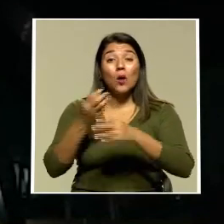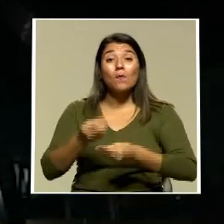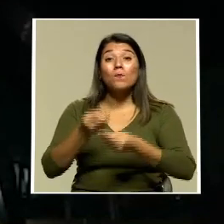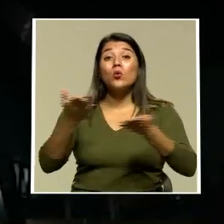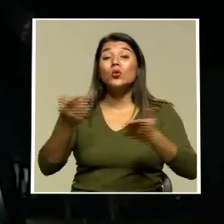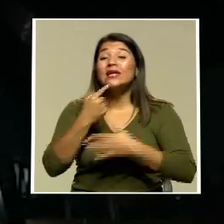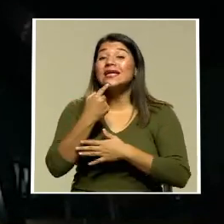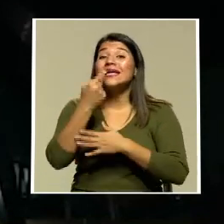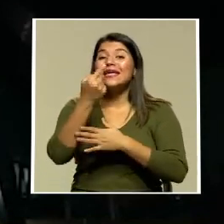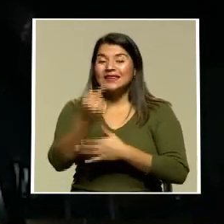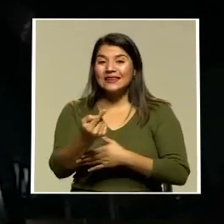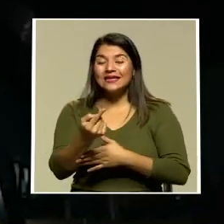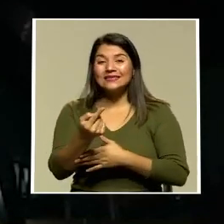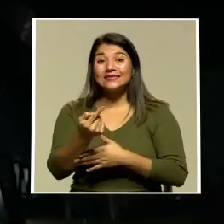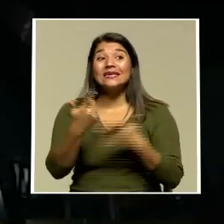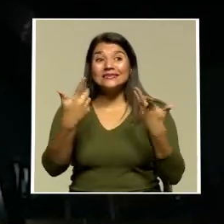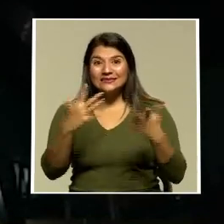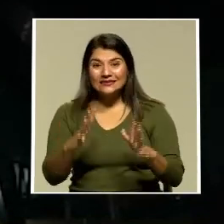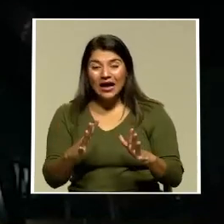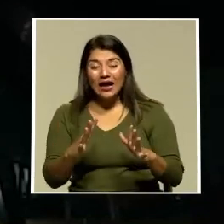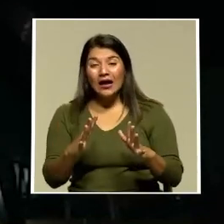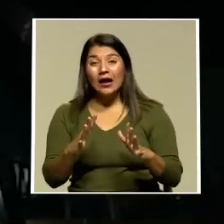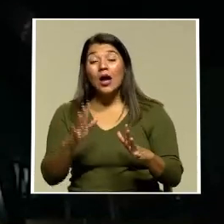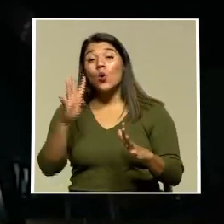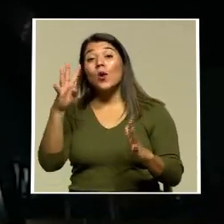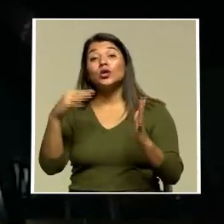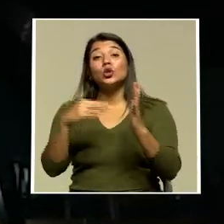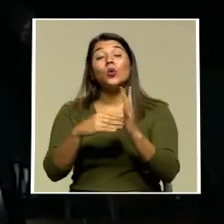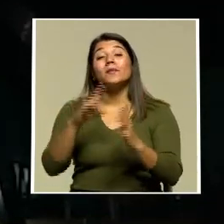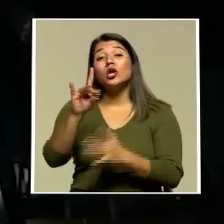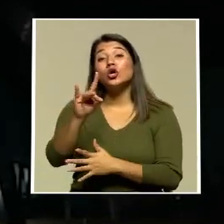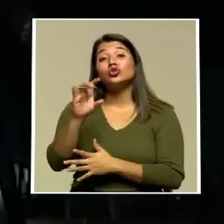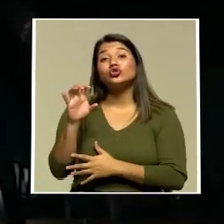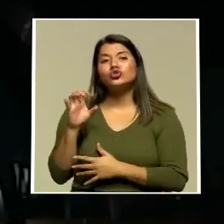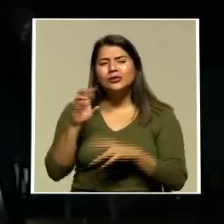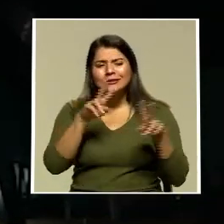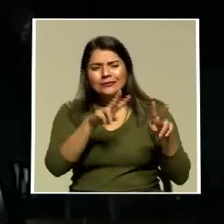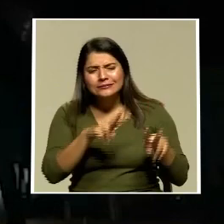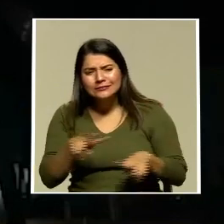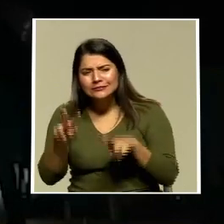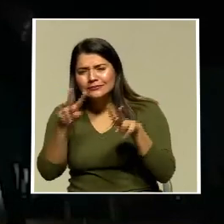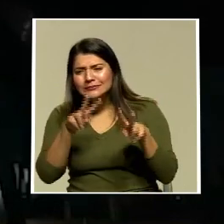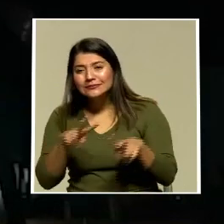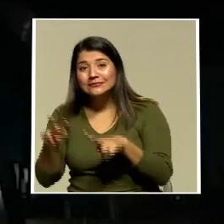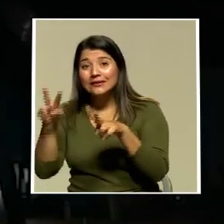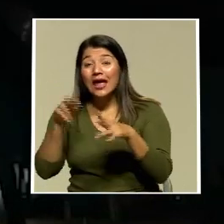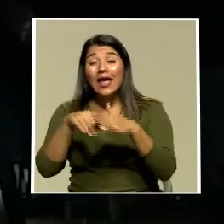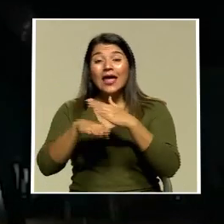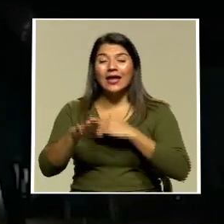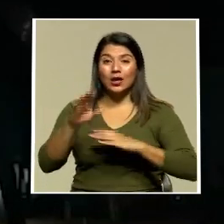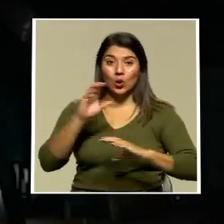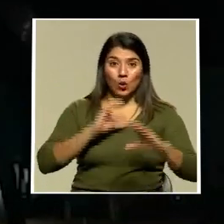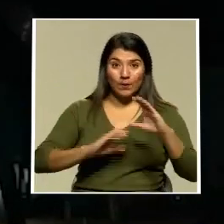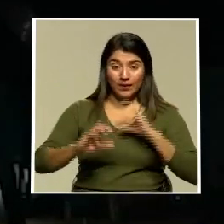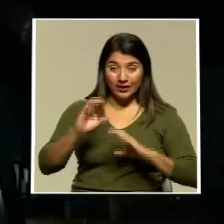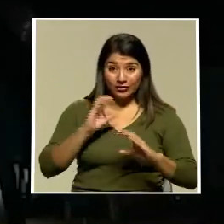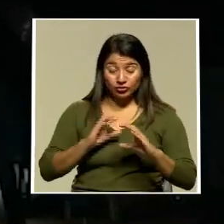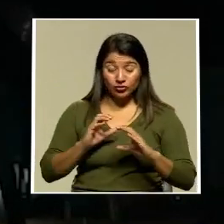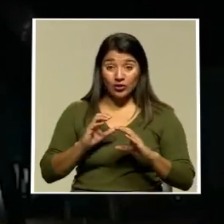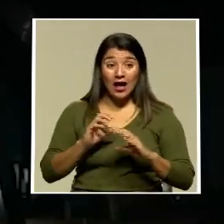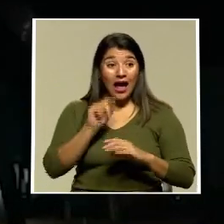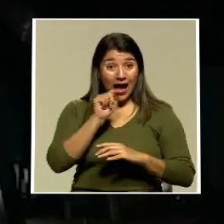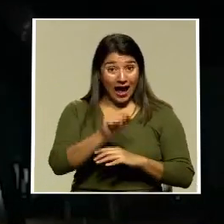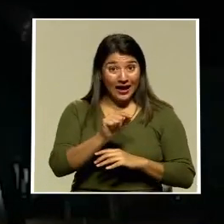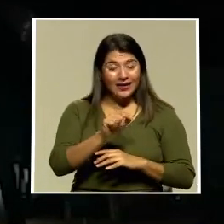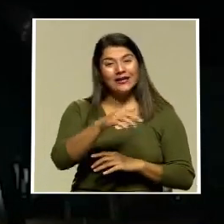cual brinda que se registraron más de 4.800 revisiones en locales comerciales. De estas,